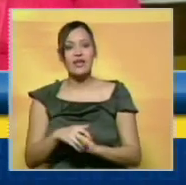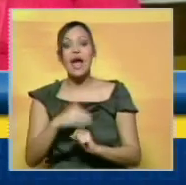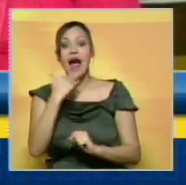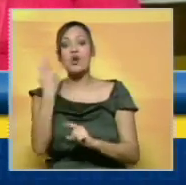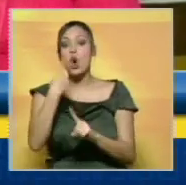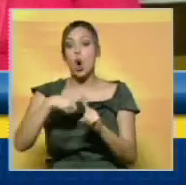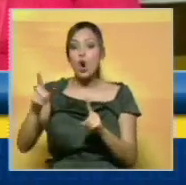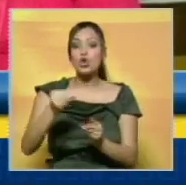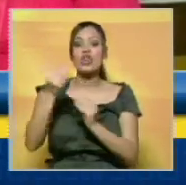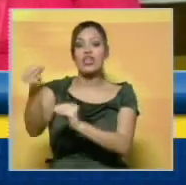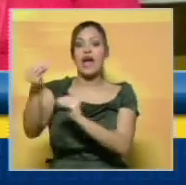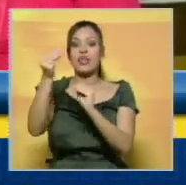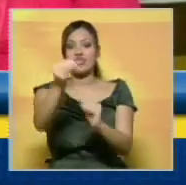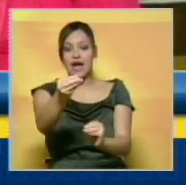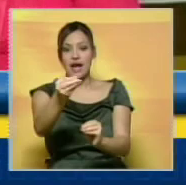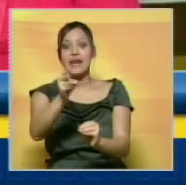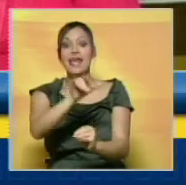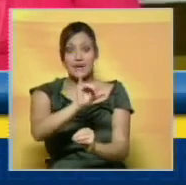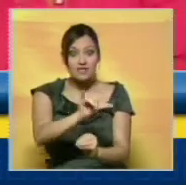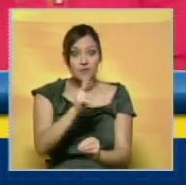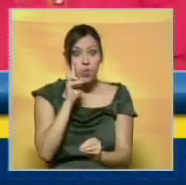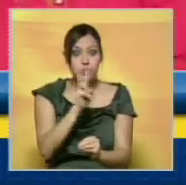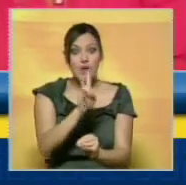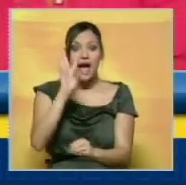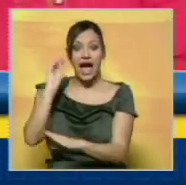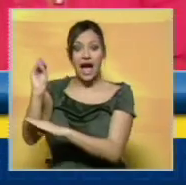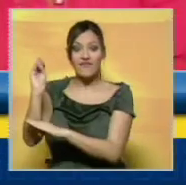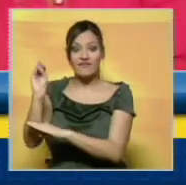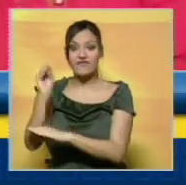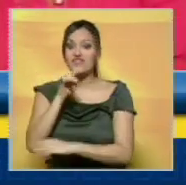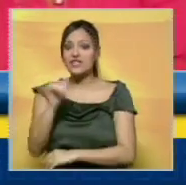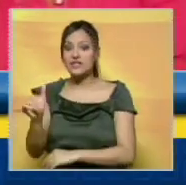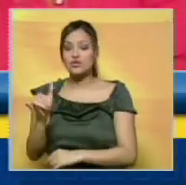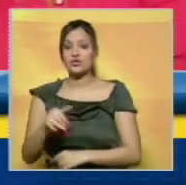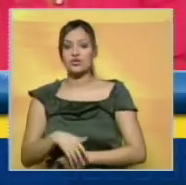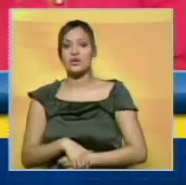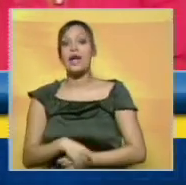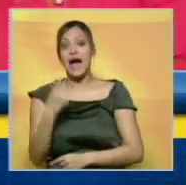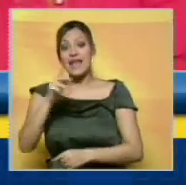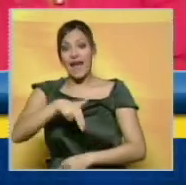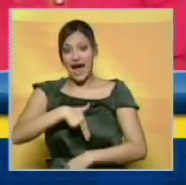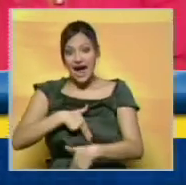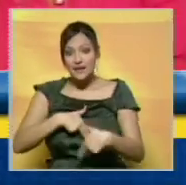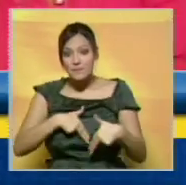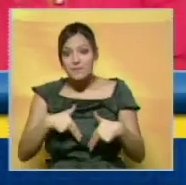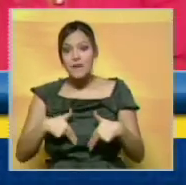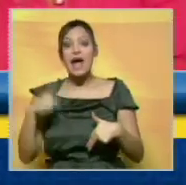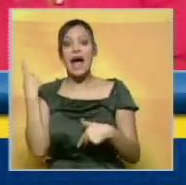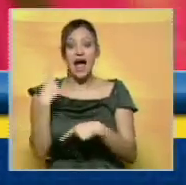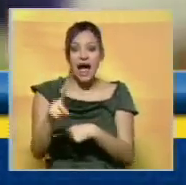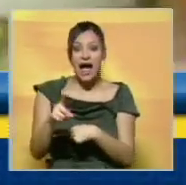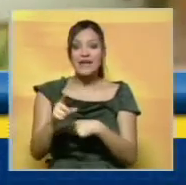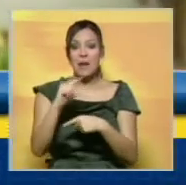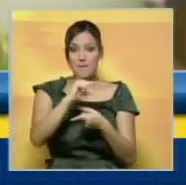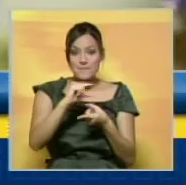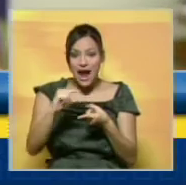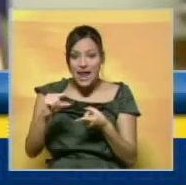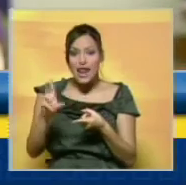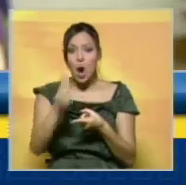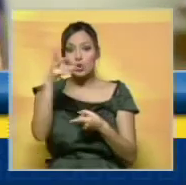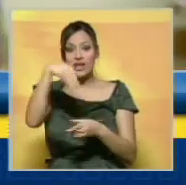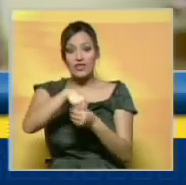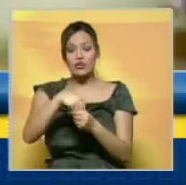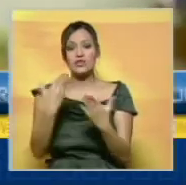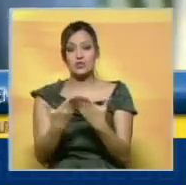a otros, que fueron los que avisaron que aquí estaban las armas, estaban las balas aquí. En